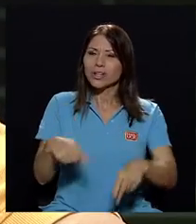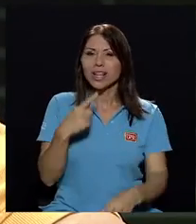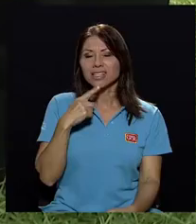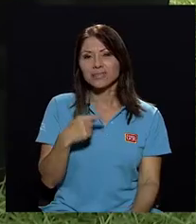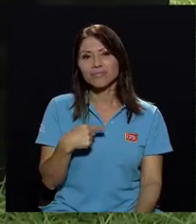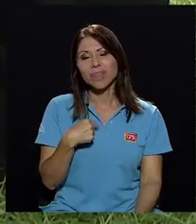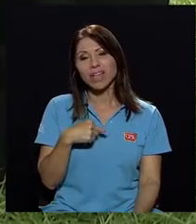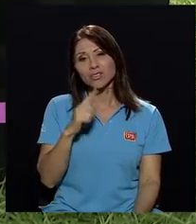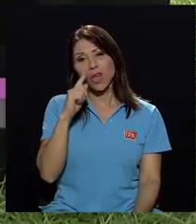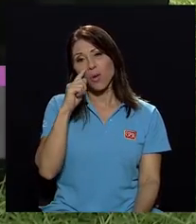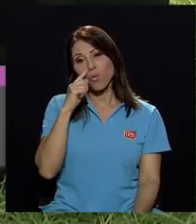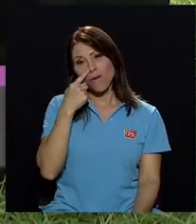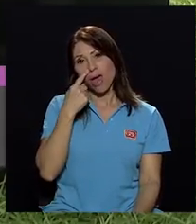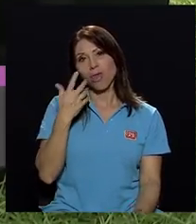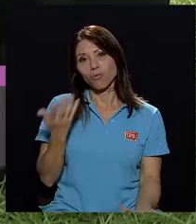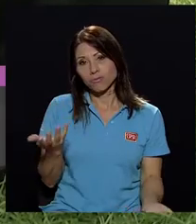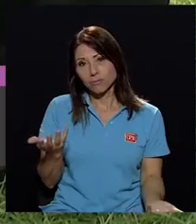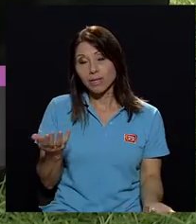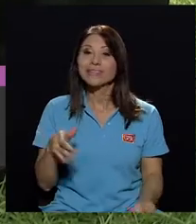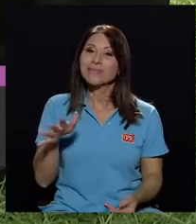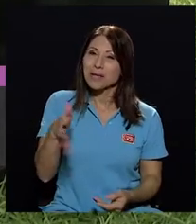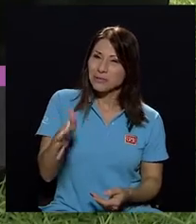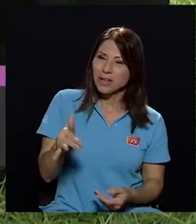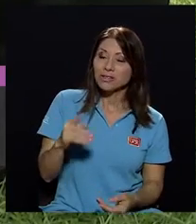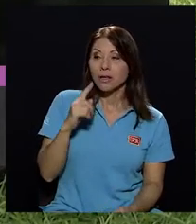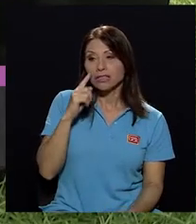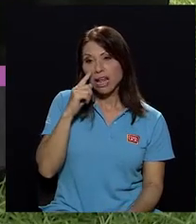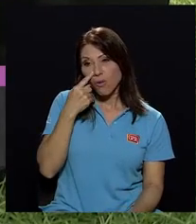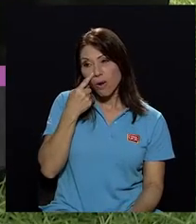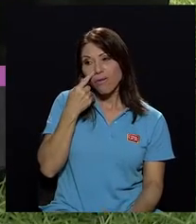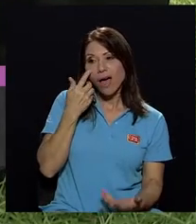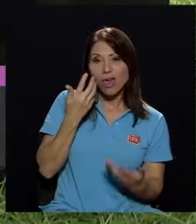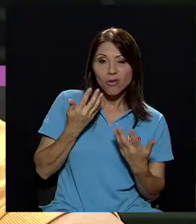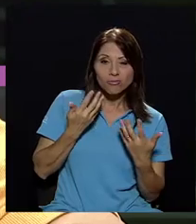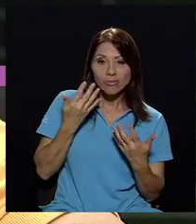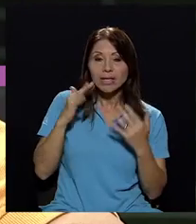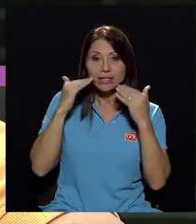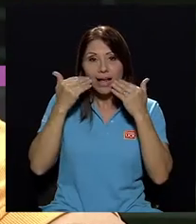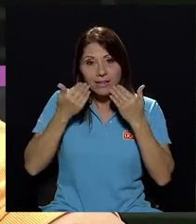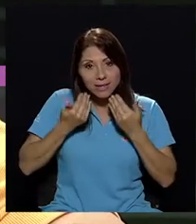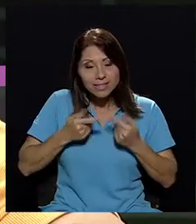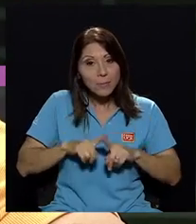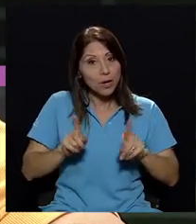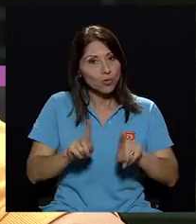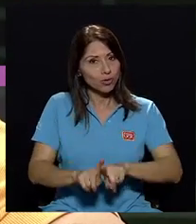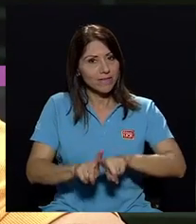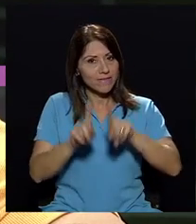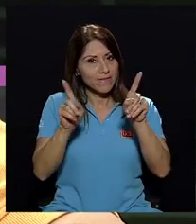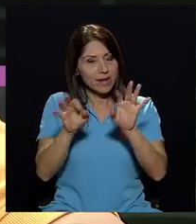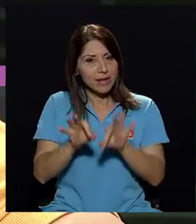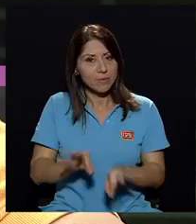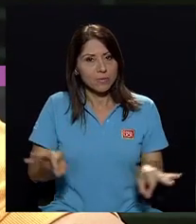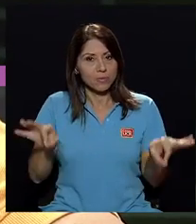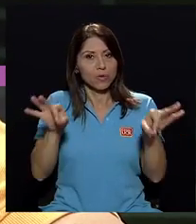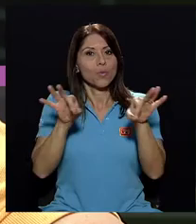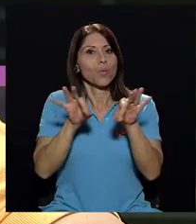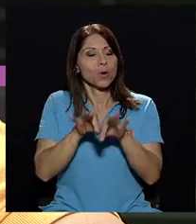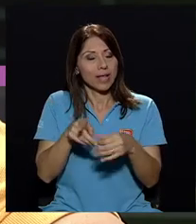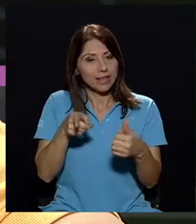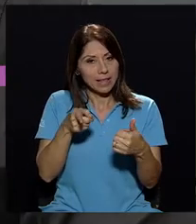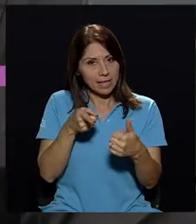ahuevado. Más o menos, sí. Estar ahuevado es estar triste, ¿verdad? Pero sí hay una diferencia muy importante